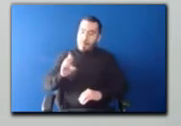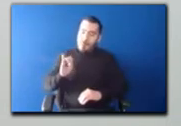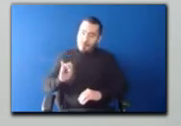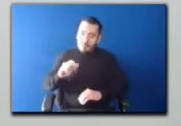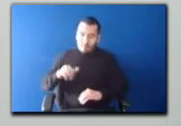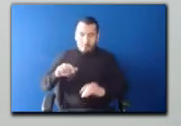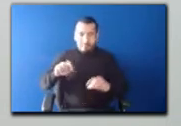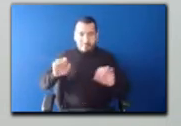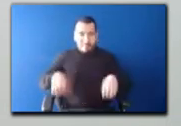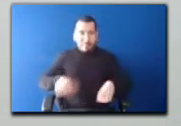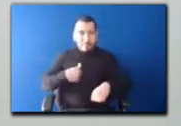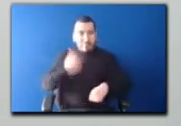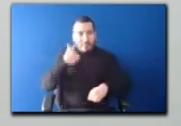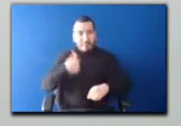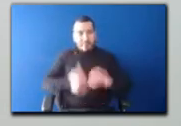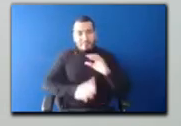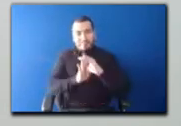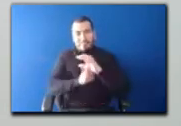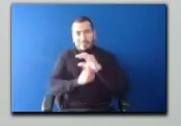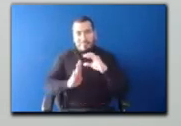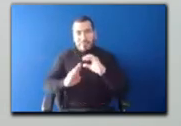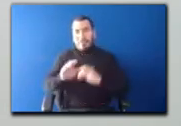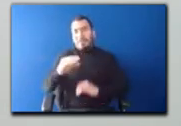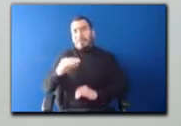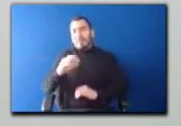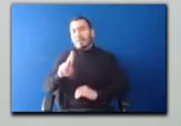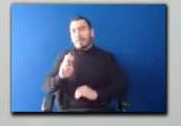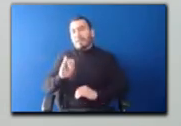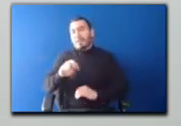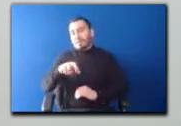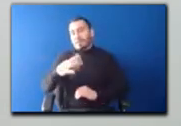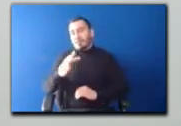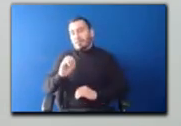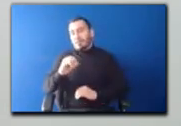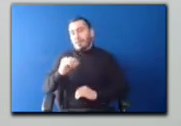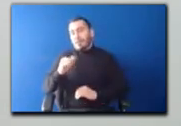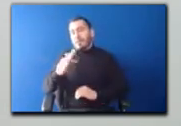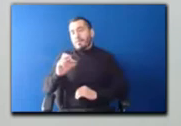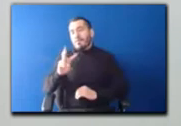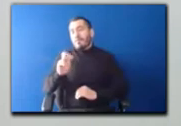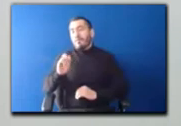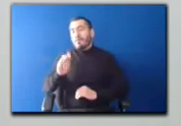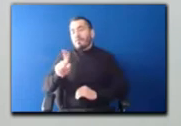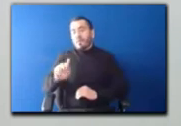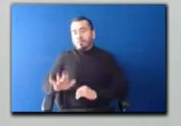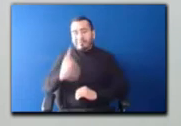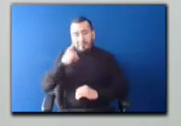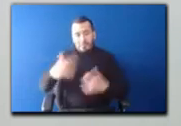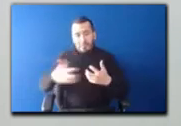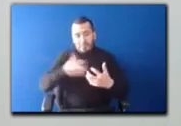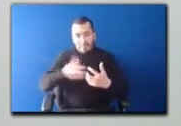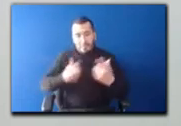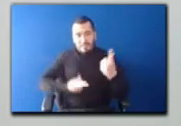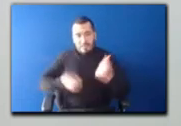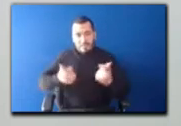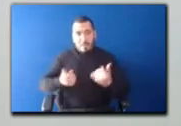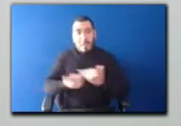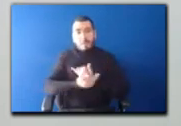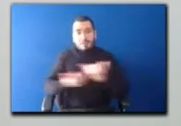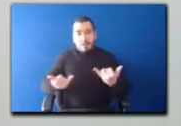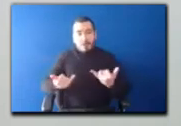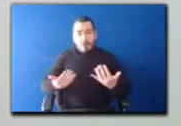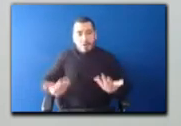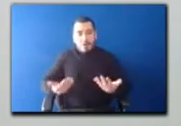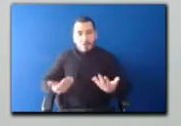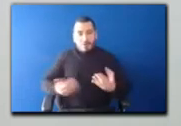Mire, es otro mundo de mitos, que si llegan al sistema financiero, pues es que los criptoactivos